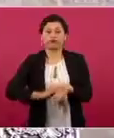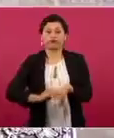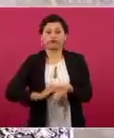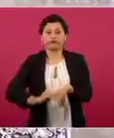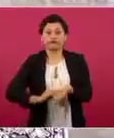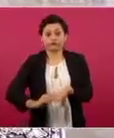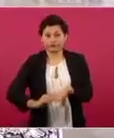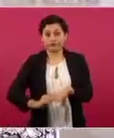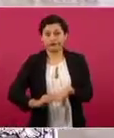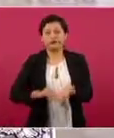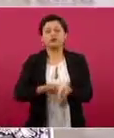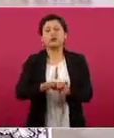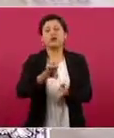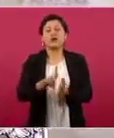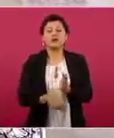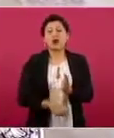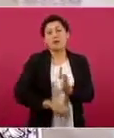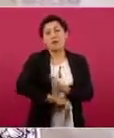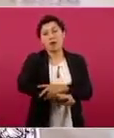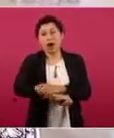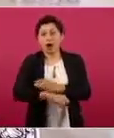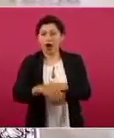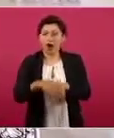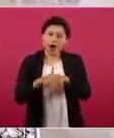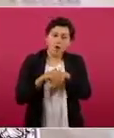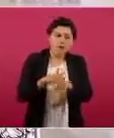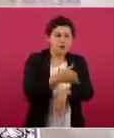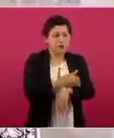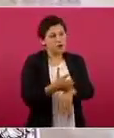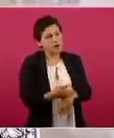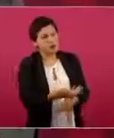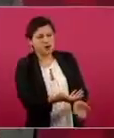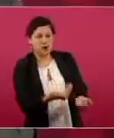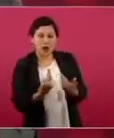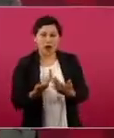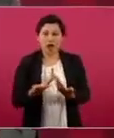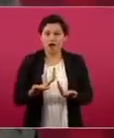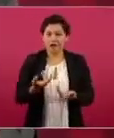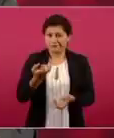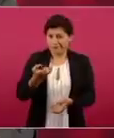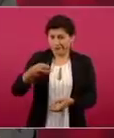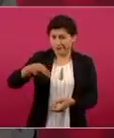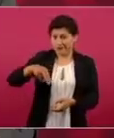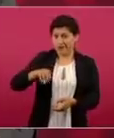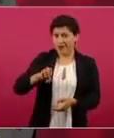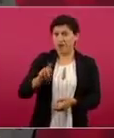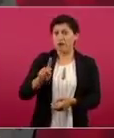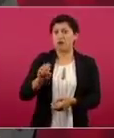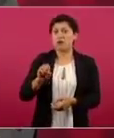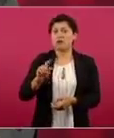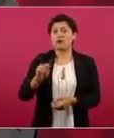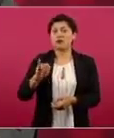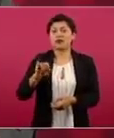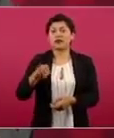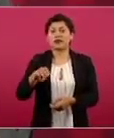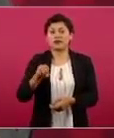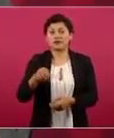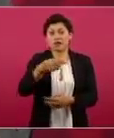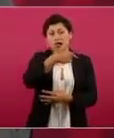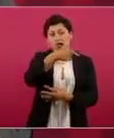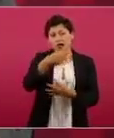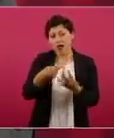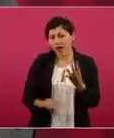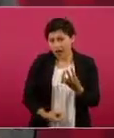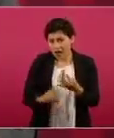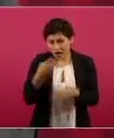el amiguismo, el influyentismo, el nepotismo, todas esas lacras en la